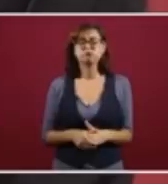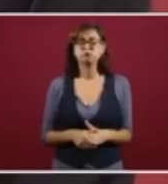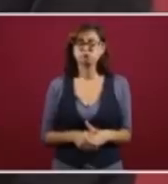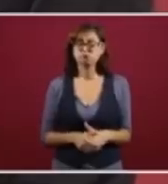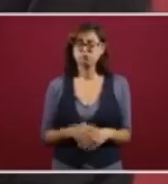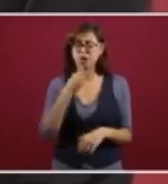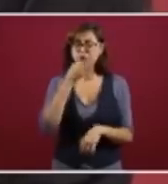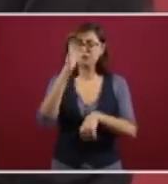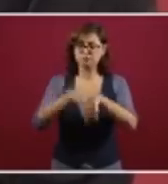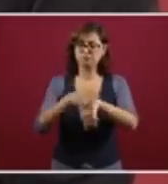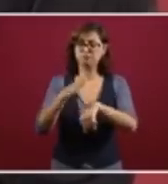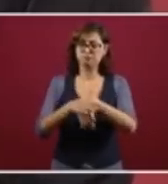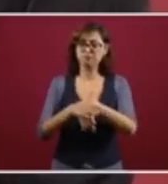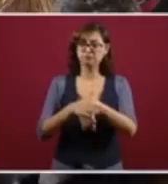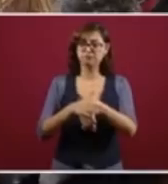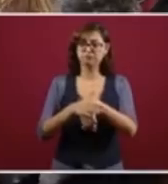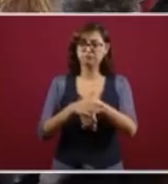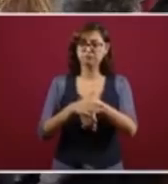decirles que están